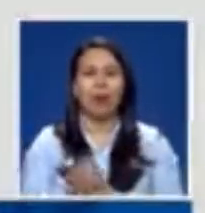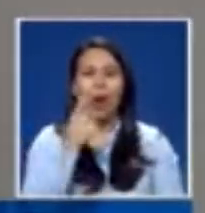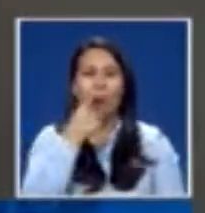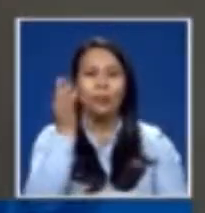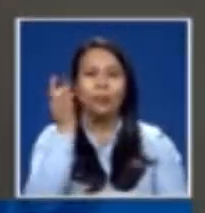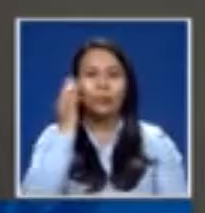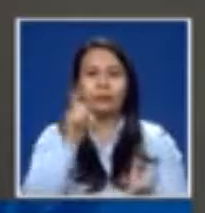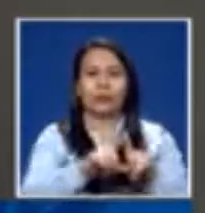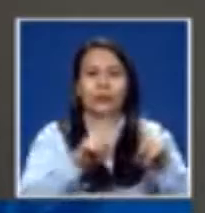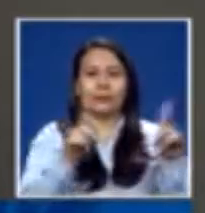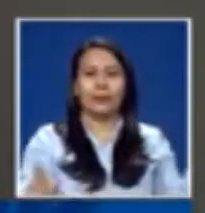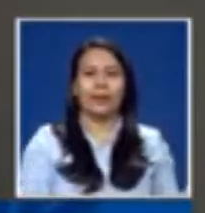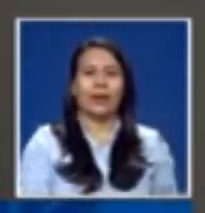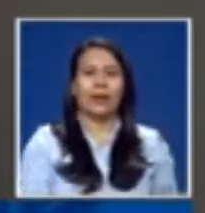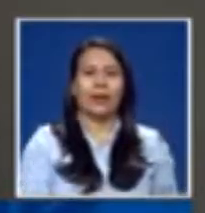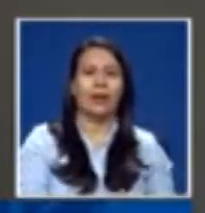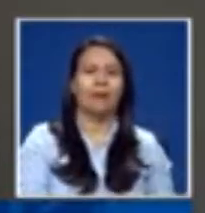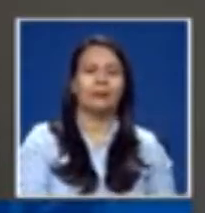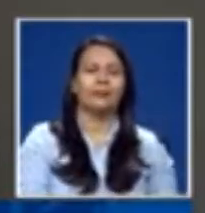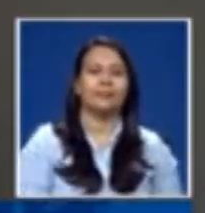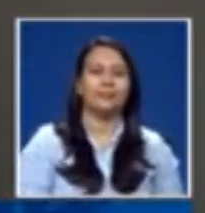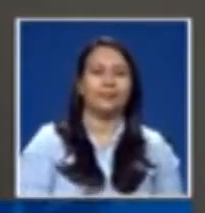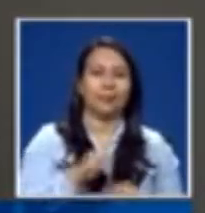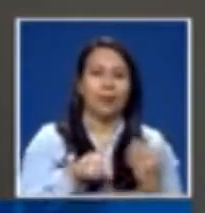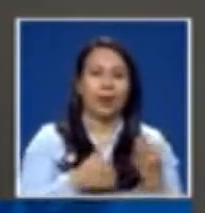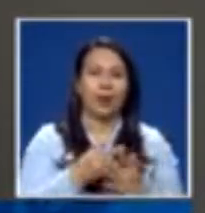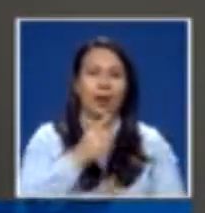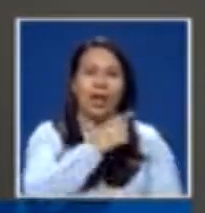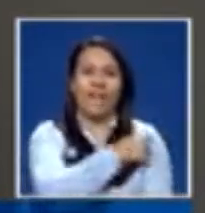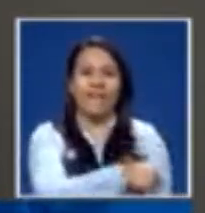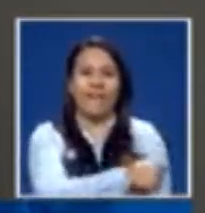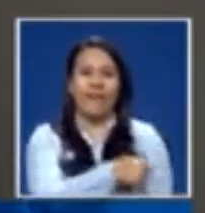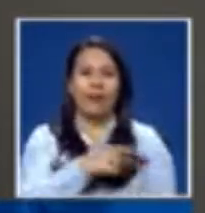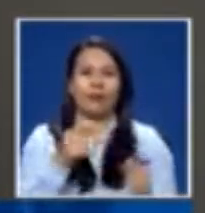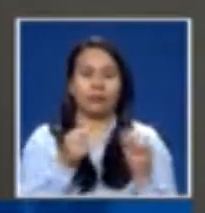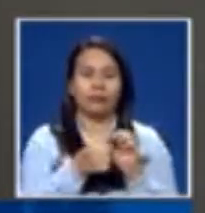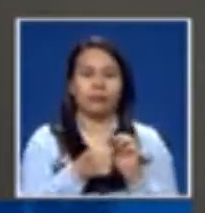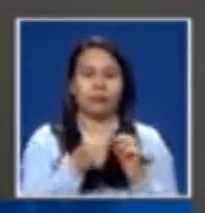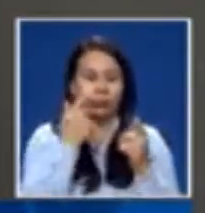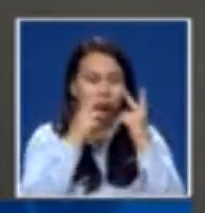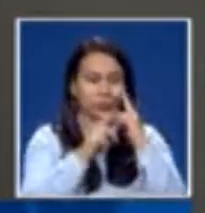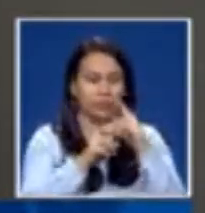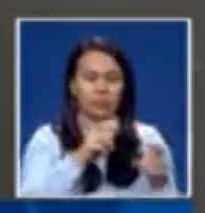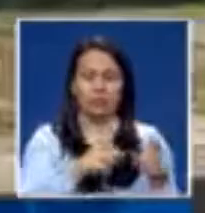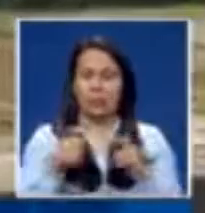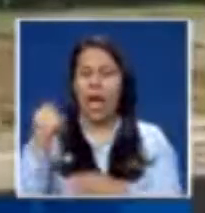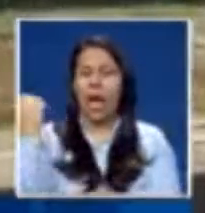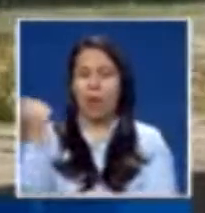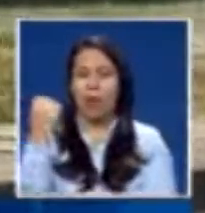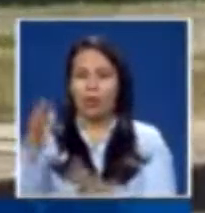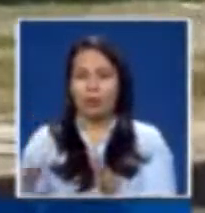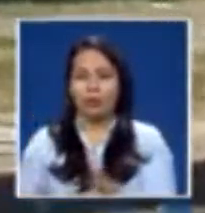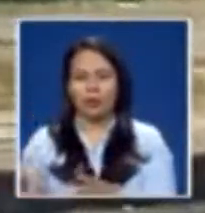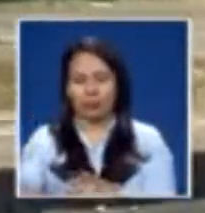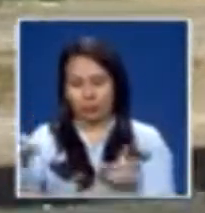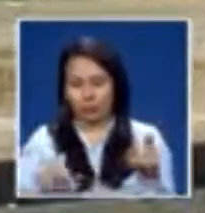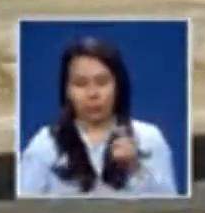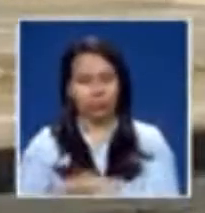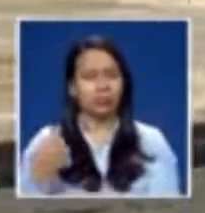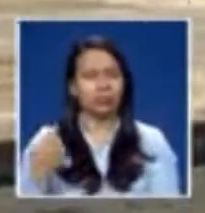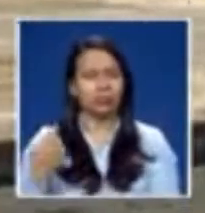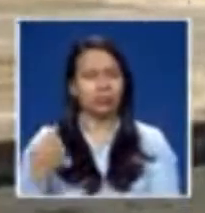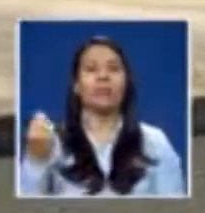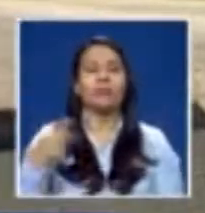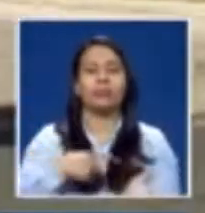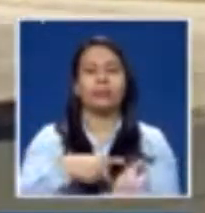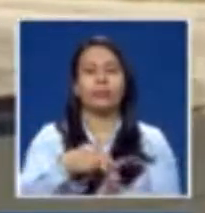mujeres. Ellos van a tener enfermeras, médicos que lo van a estar monitoreando, una ambulancia disponible en el caso que requieran. $192,000 fue el